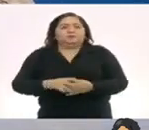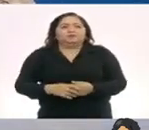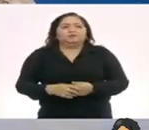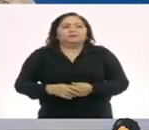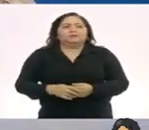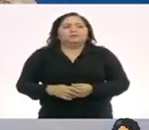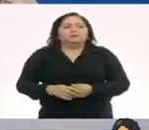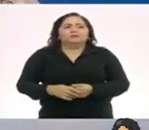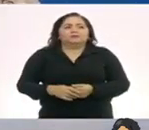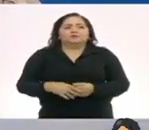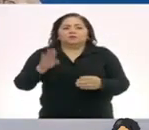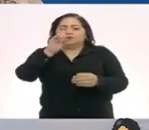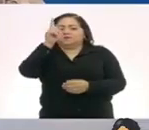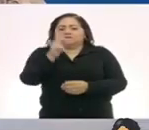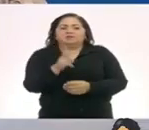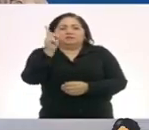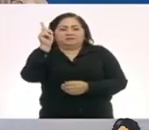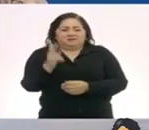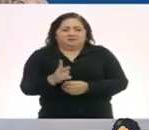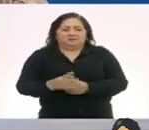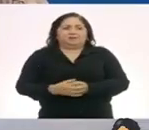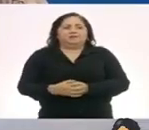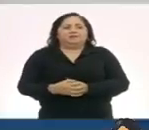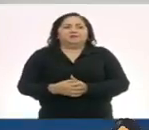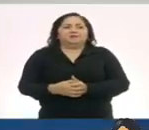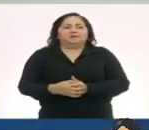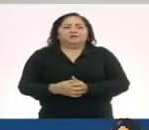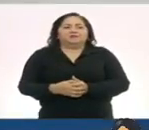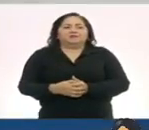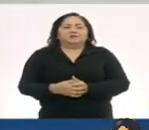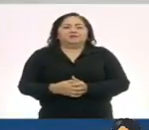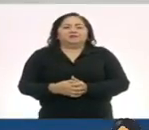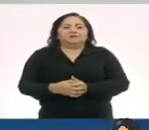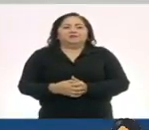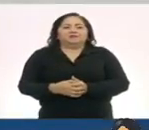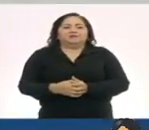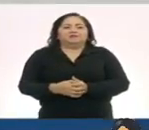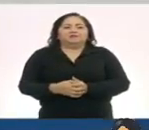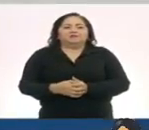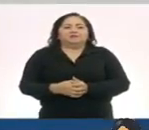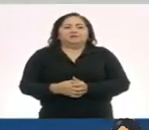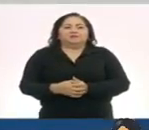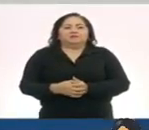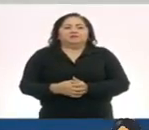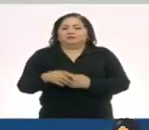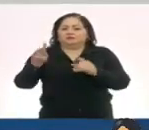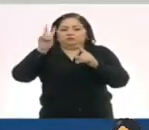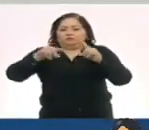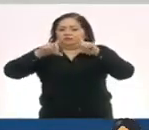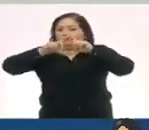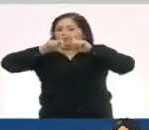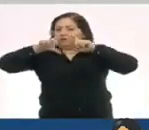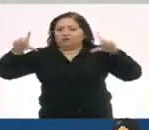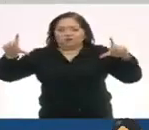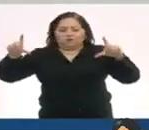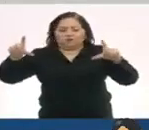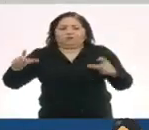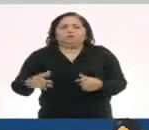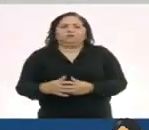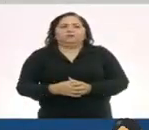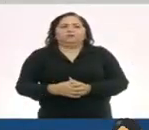la siguiente en medios. Ajá. Ajá. Entonces va a estar así puesta. Este sería mi entero, ajá, si está todo